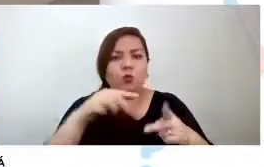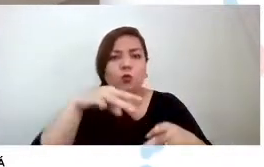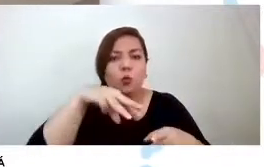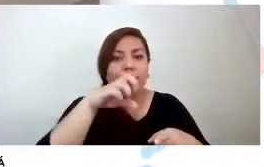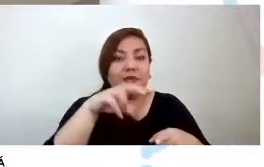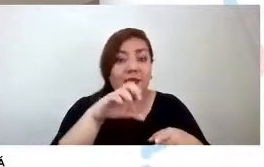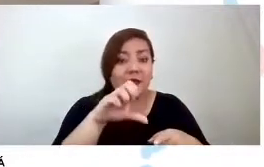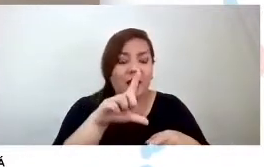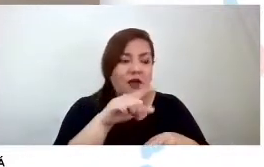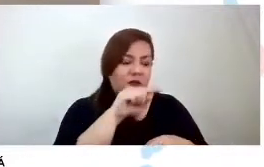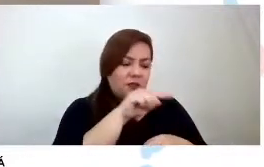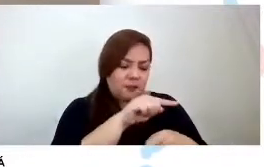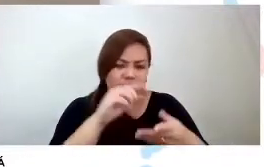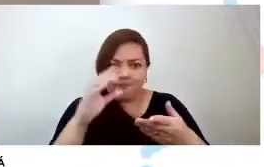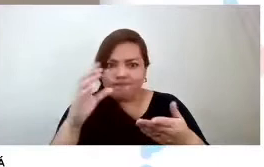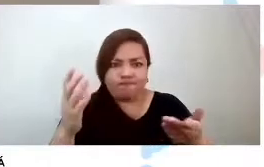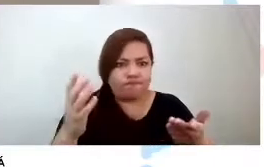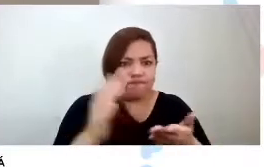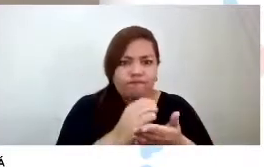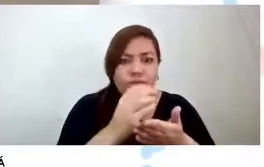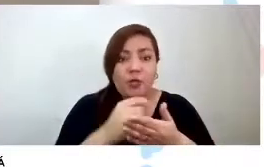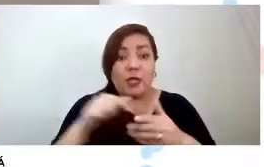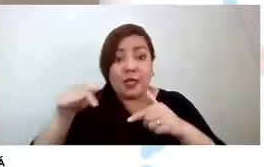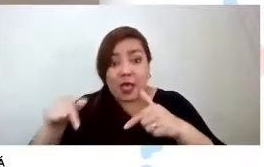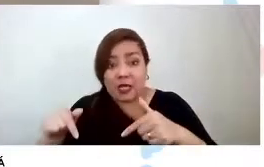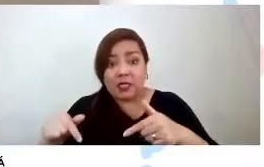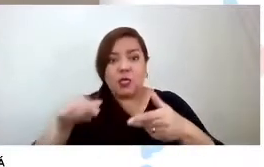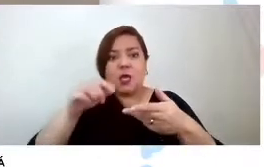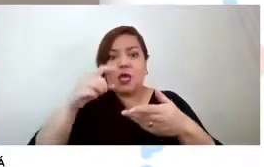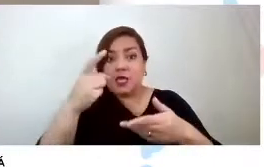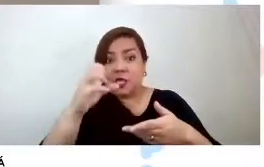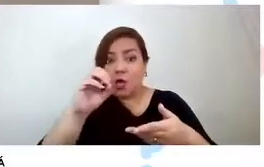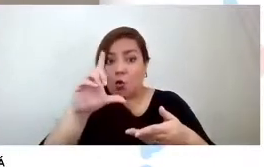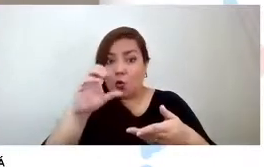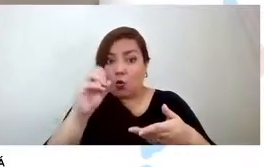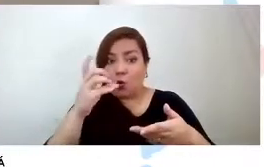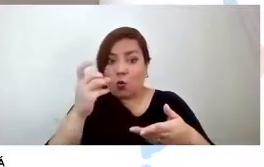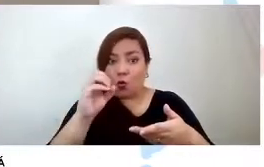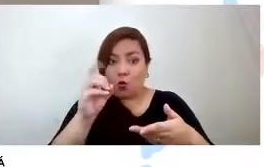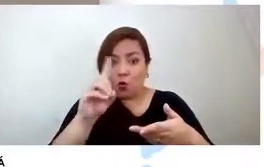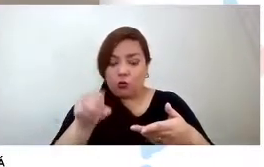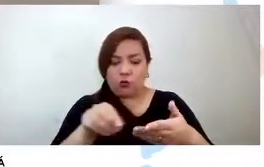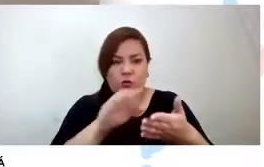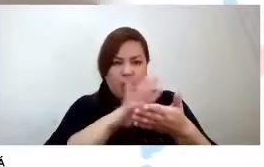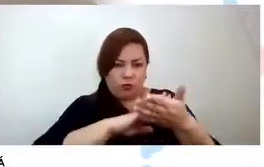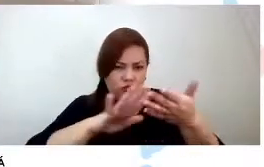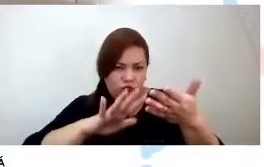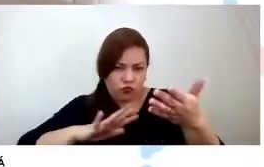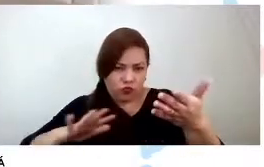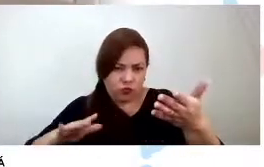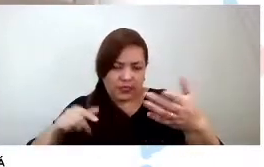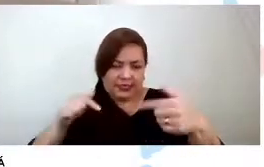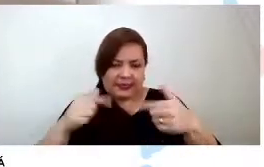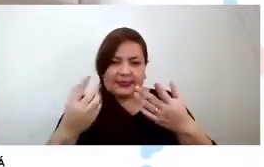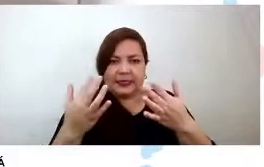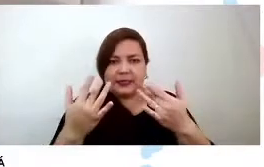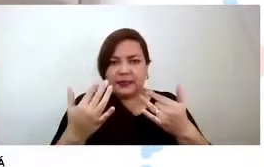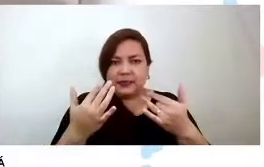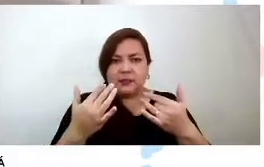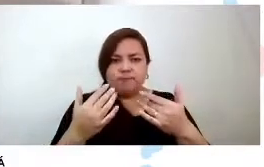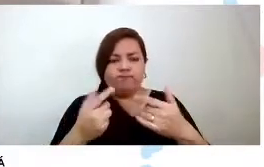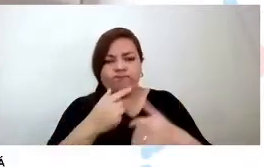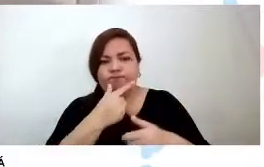ese contexto histórico en que los geólogos requieren de colecciones con fósiles guía. ¿Qué quiere